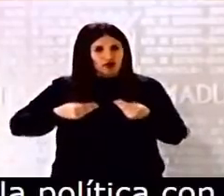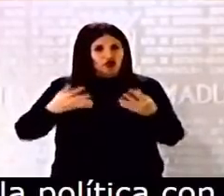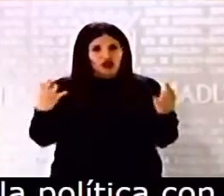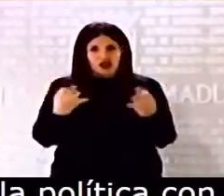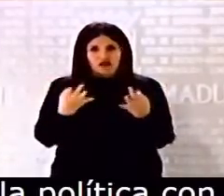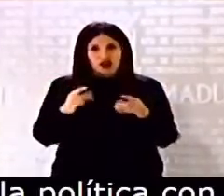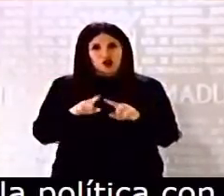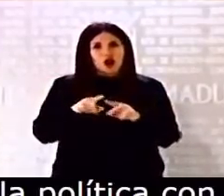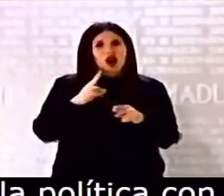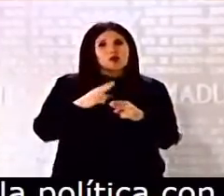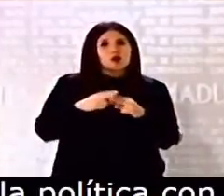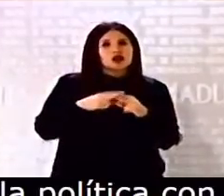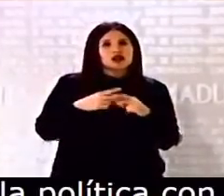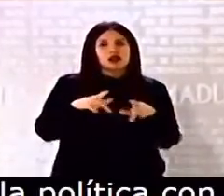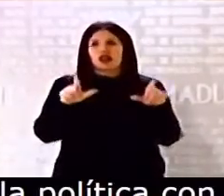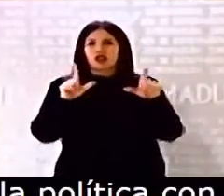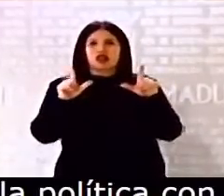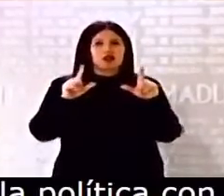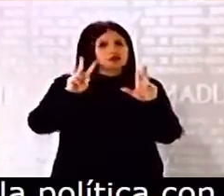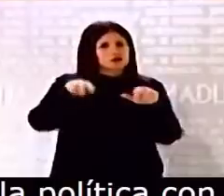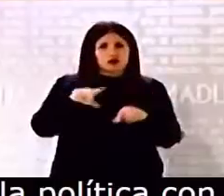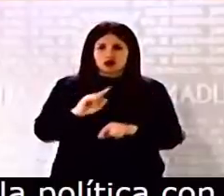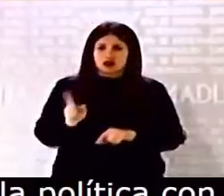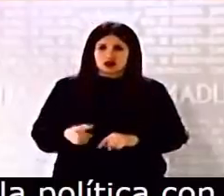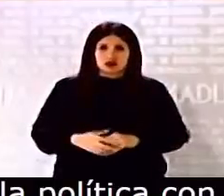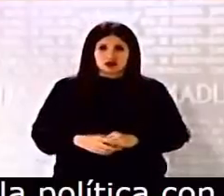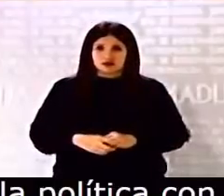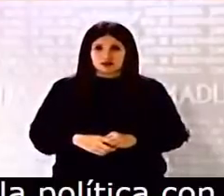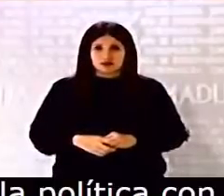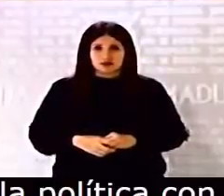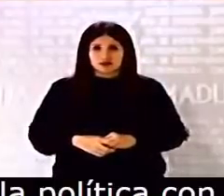no el tiempo de la política con minúsculas.